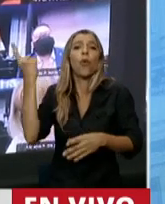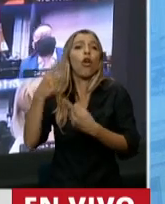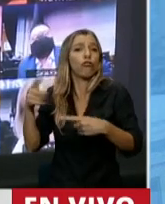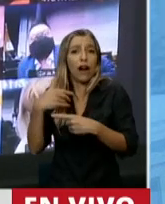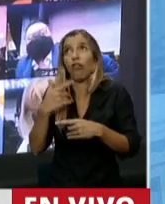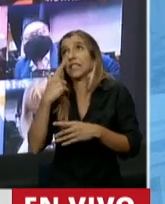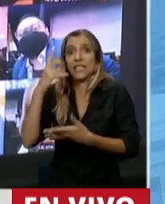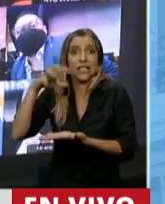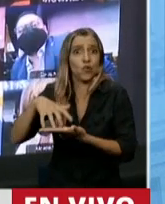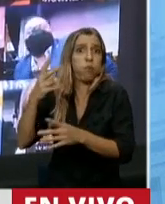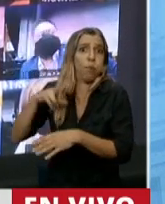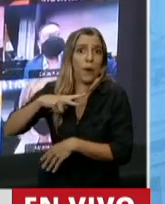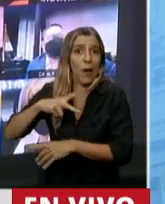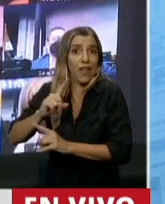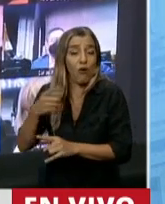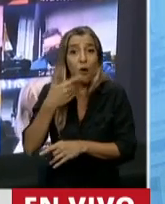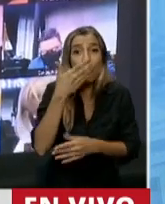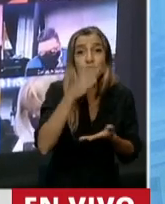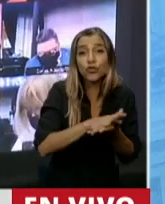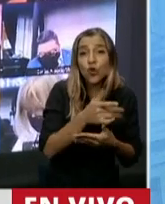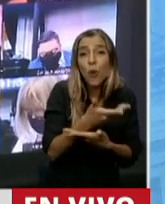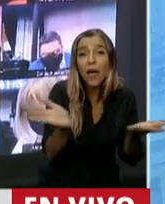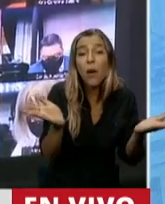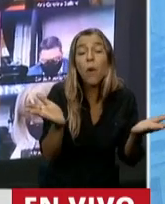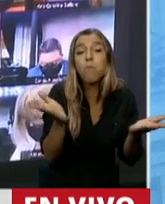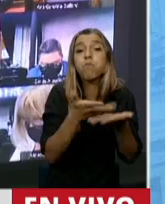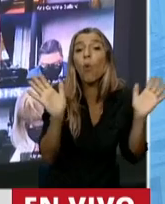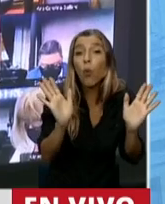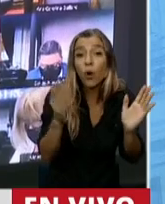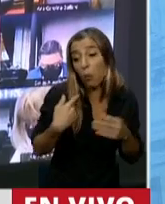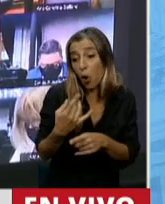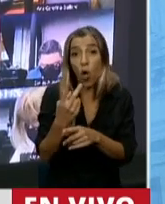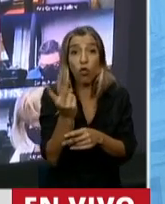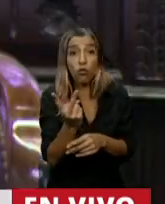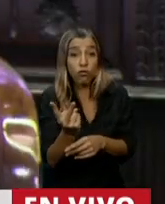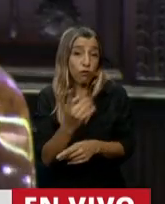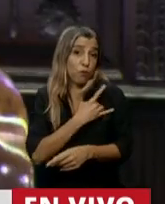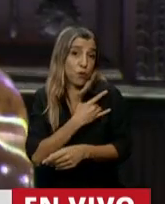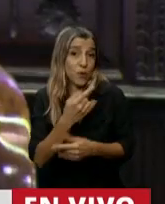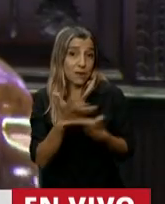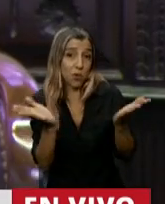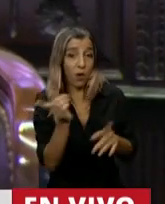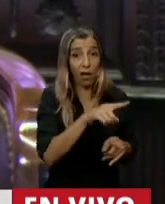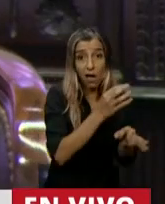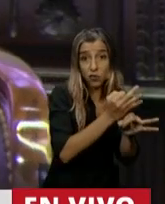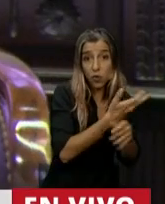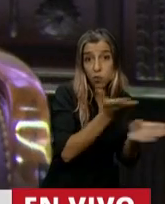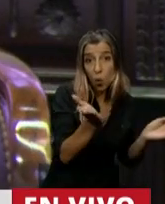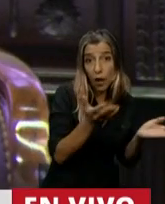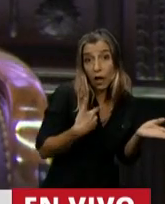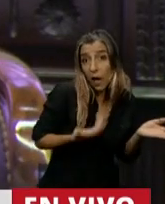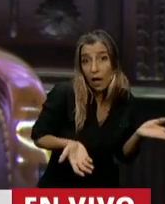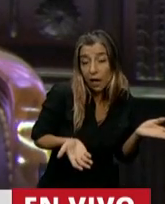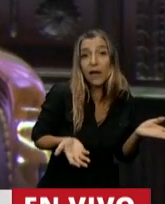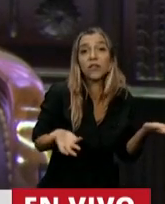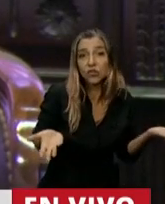alguna institución privada, porque estos son todos casos de la universidad pública y de la escuela pública, ¿sí? Si nosotros no entendemos